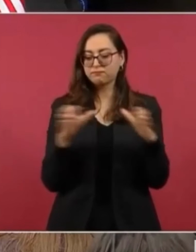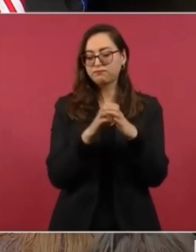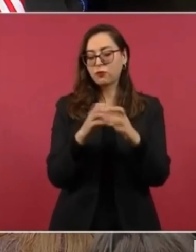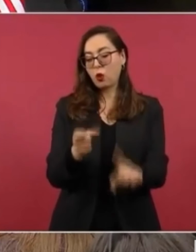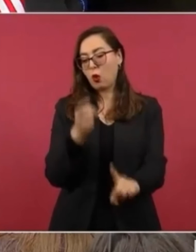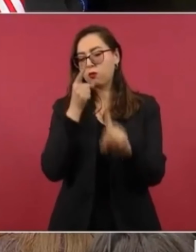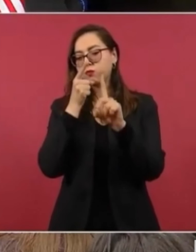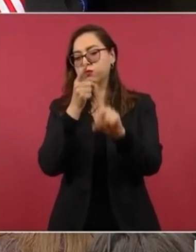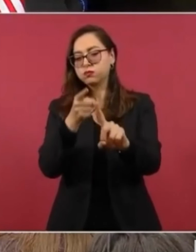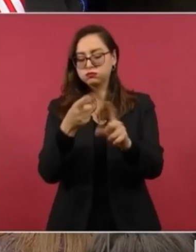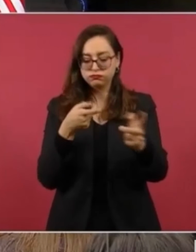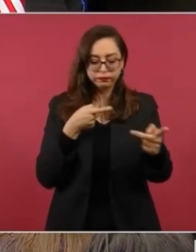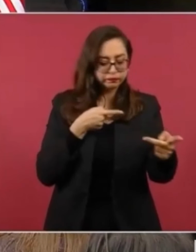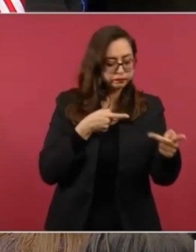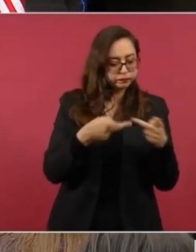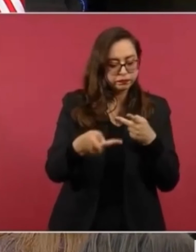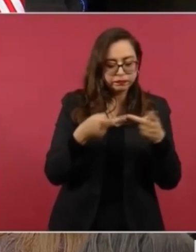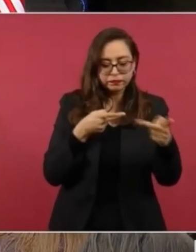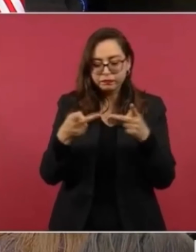y a la